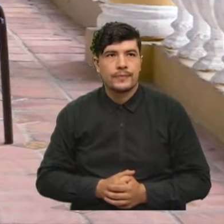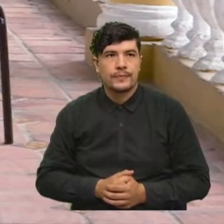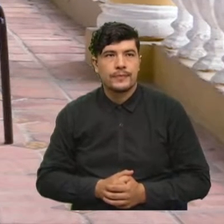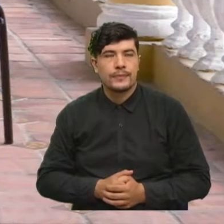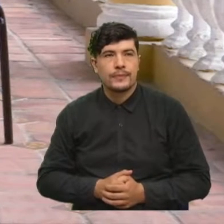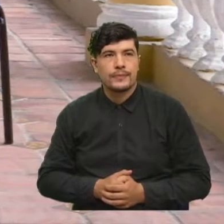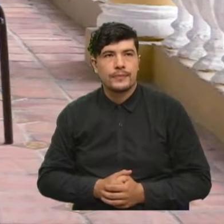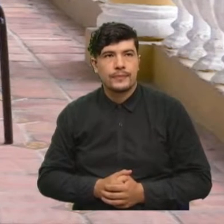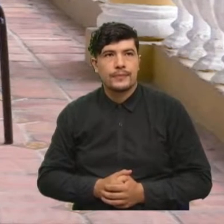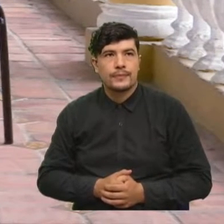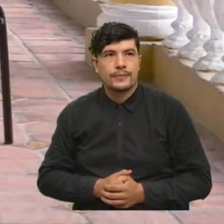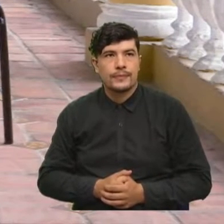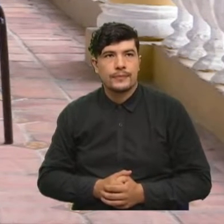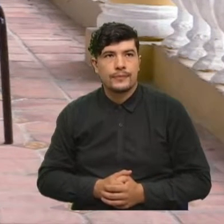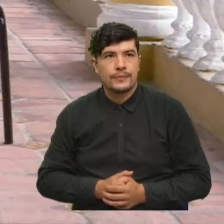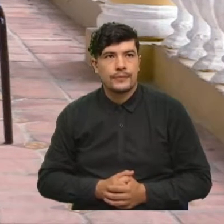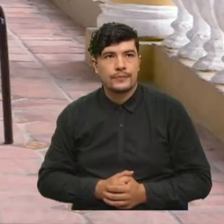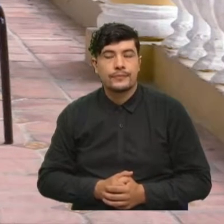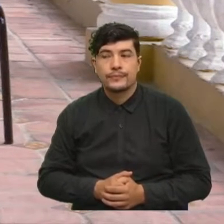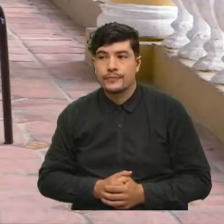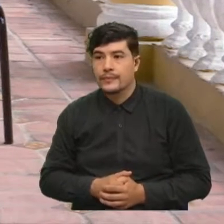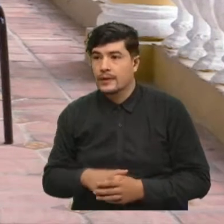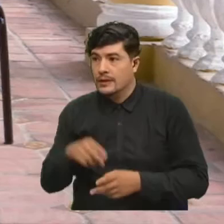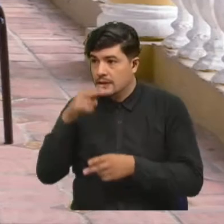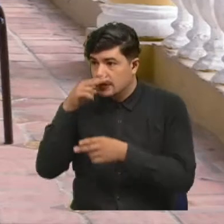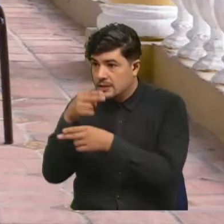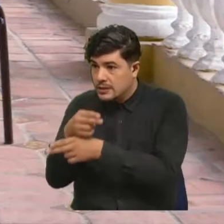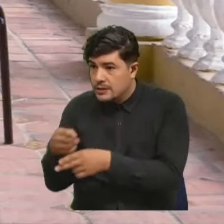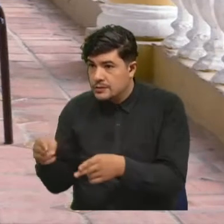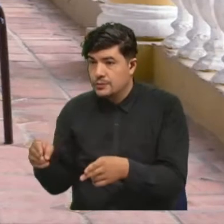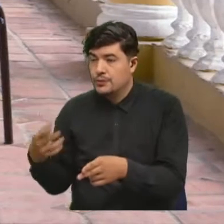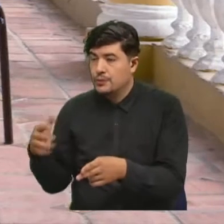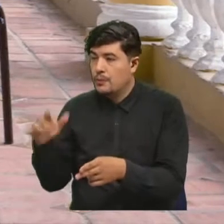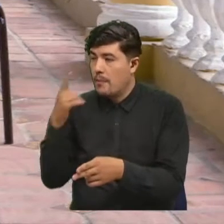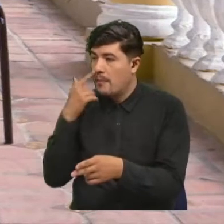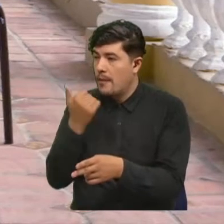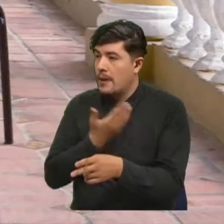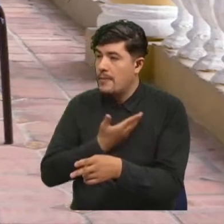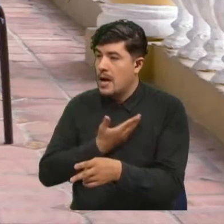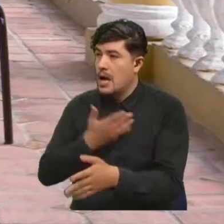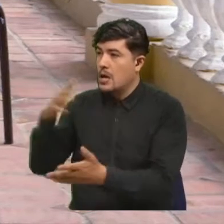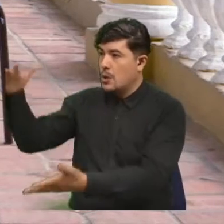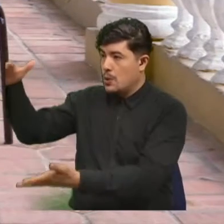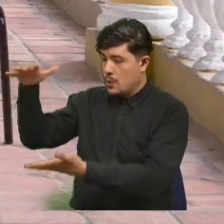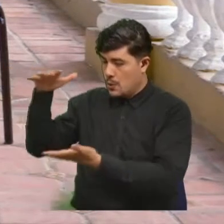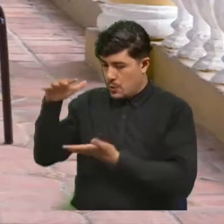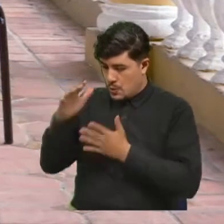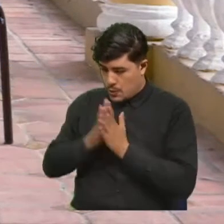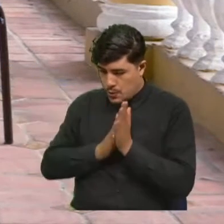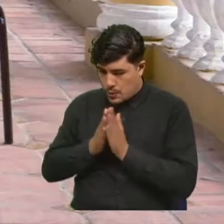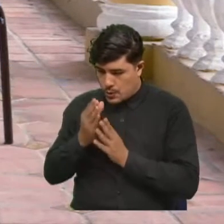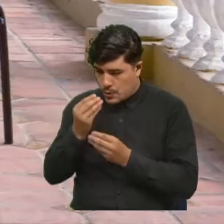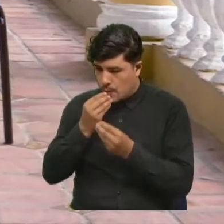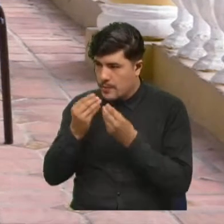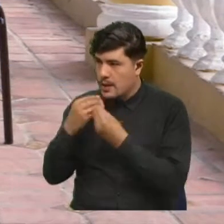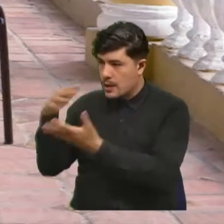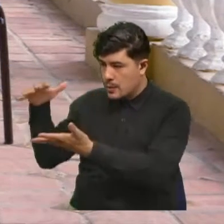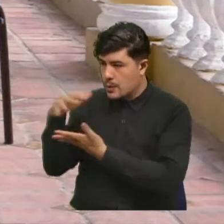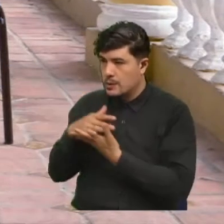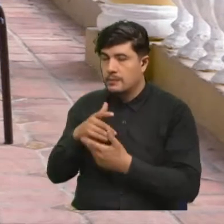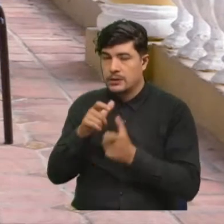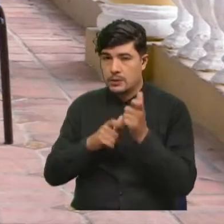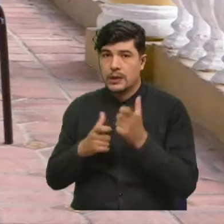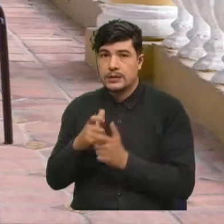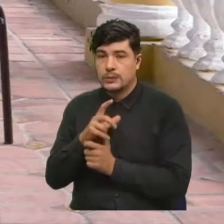sacan lágrimas de alegría cuando lo entregan cuando un niño con un papá tiene el alimento casi que para unos días en su casa no eso ha